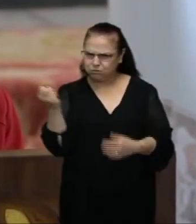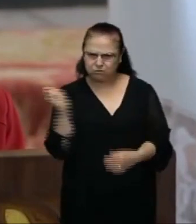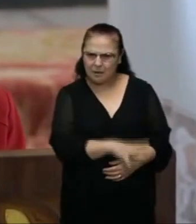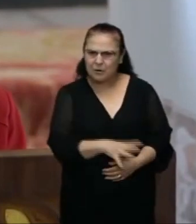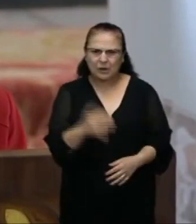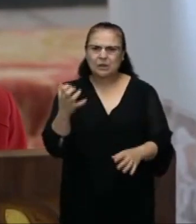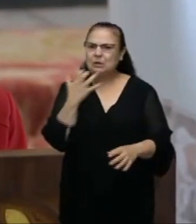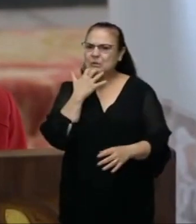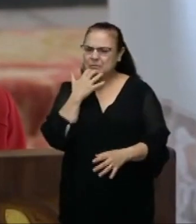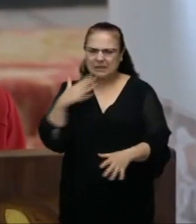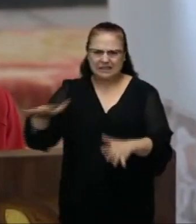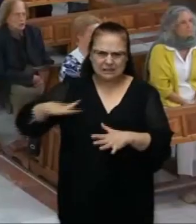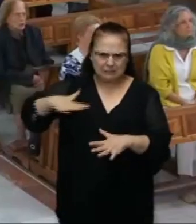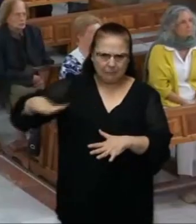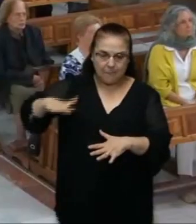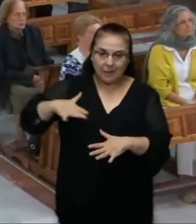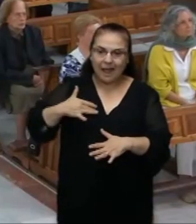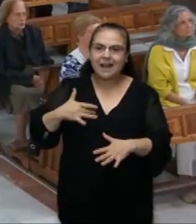mal.